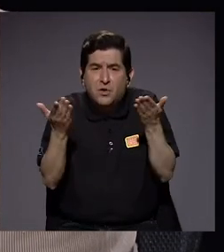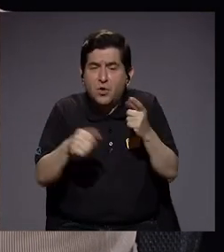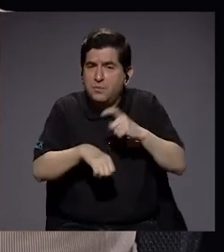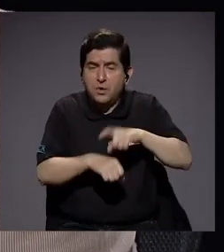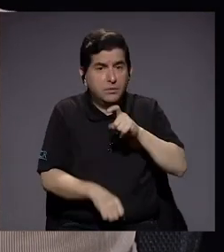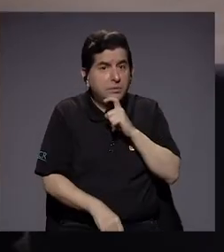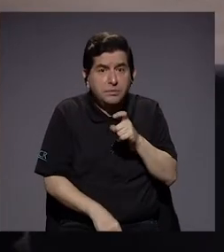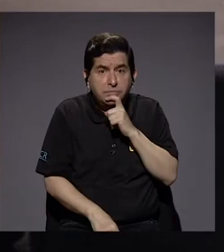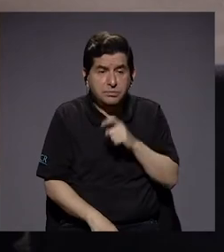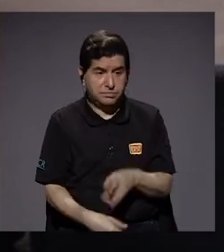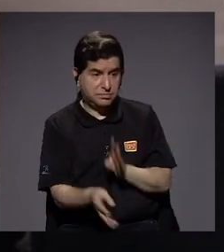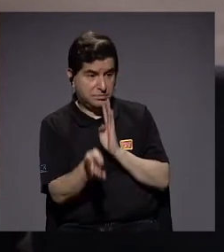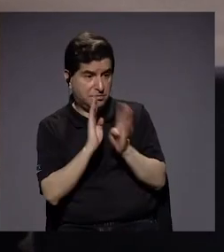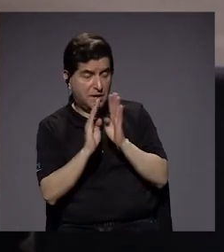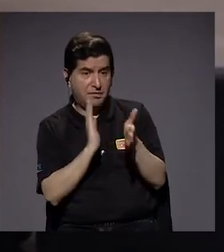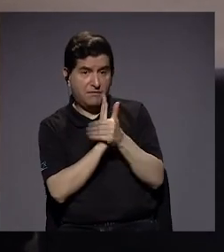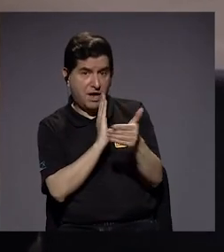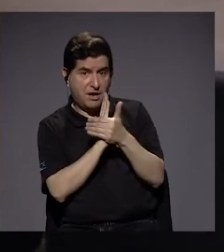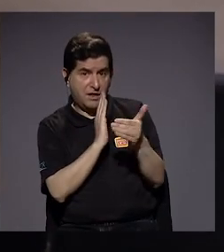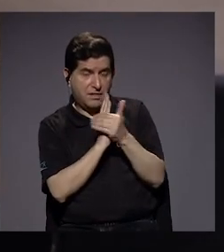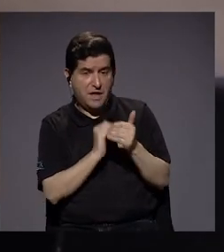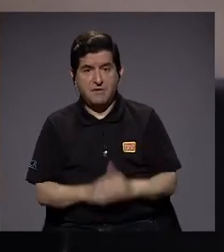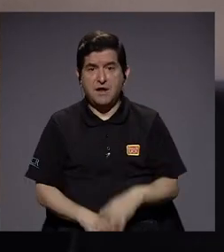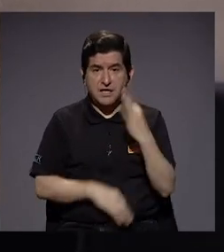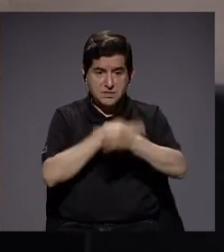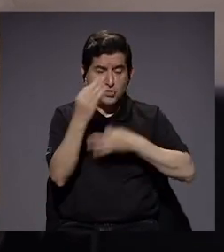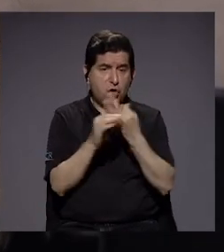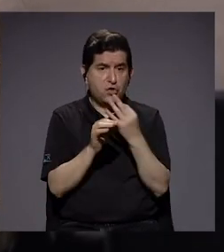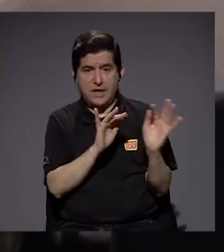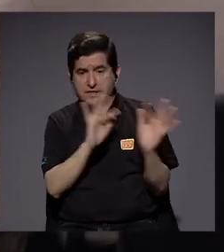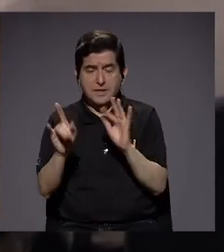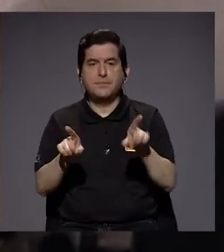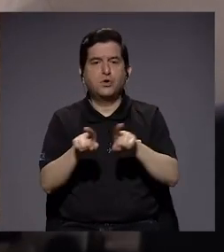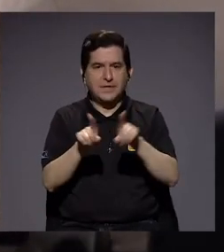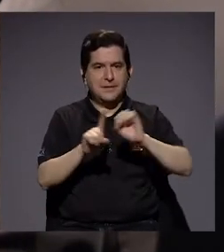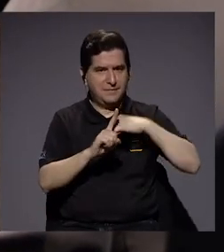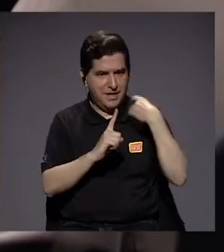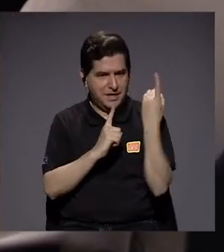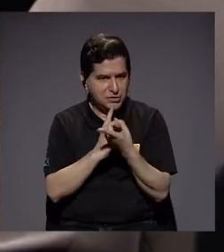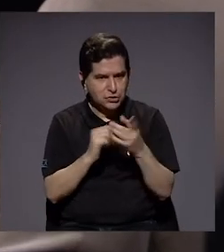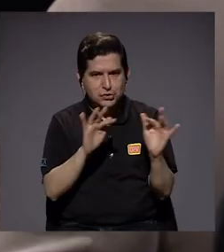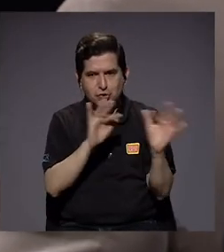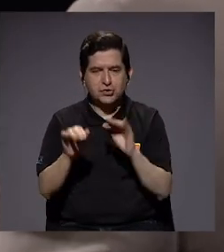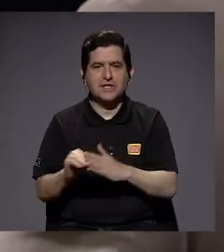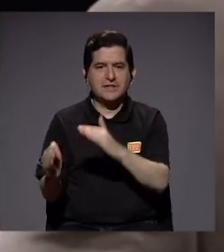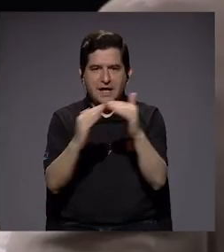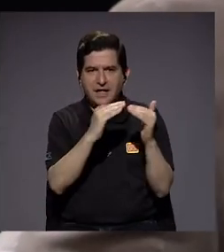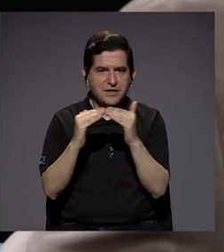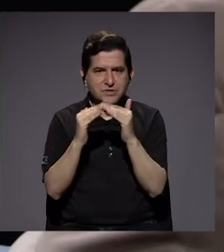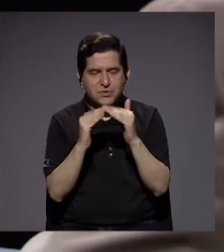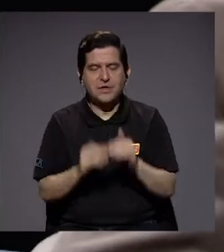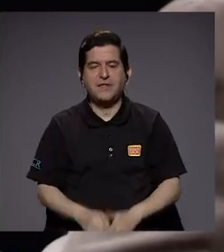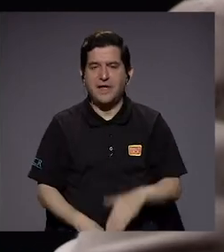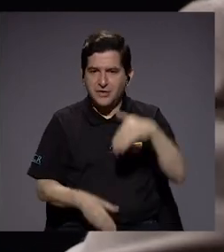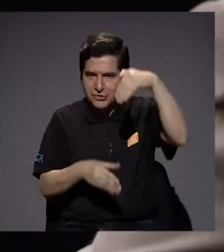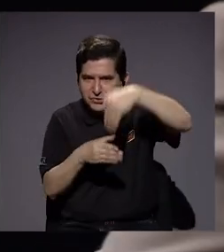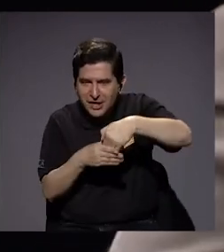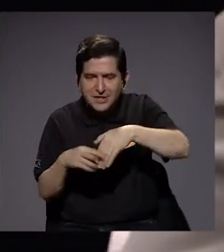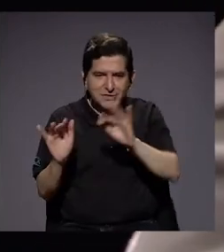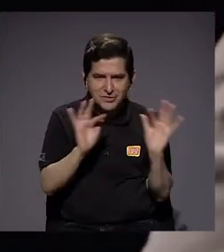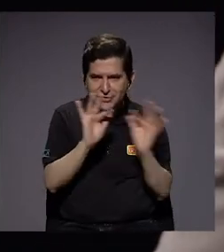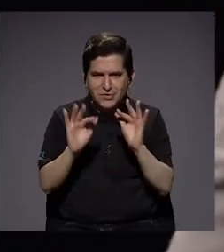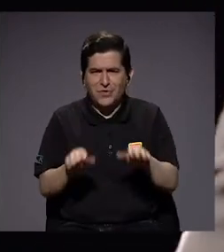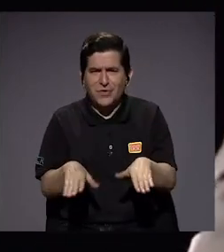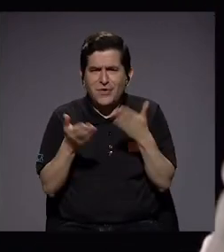tan complejo? Porque si estamos hablando de talento digital, estamos hablando de sociedad digital, estamos hablando de ciudadanía digital.